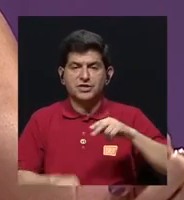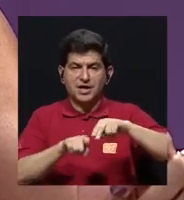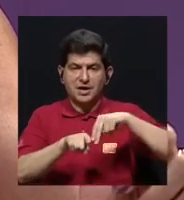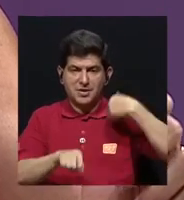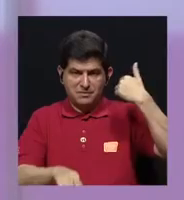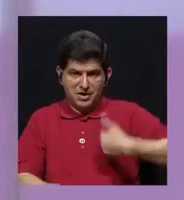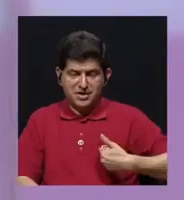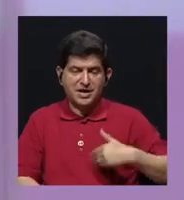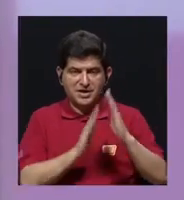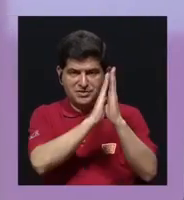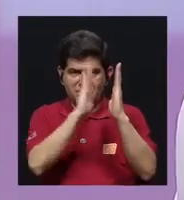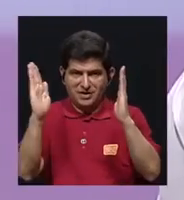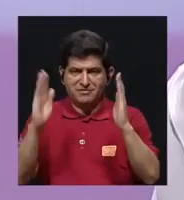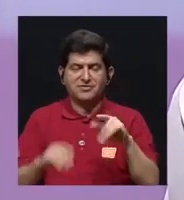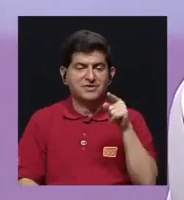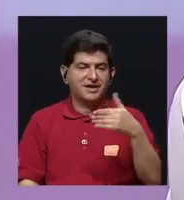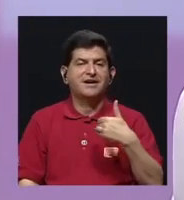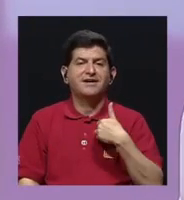la biblioteca, está llevando